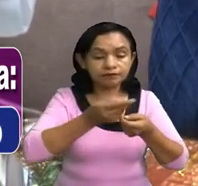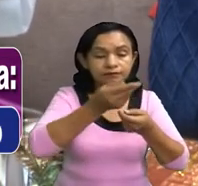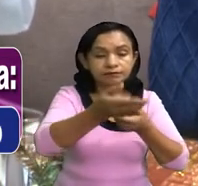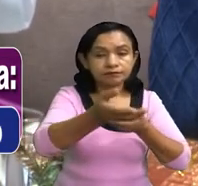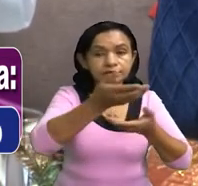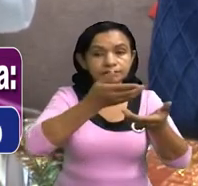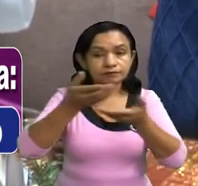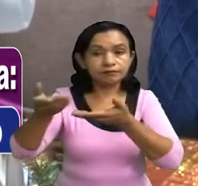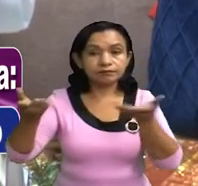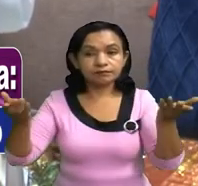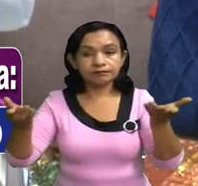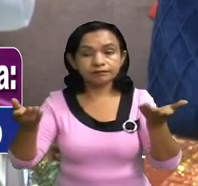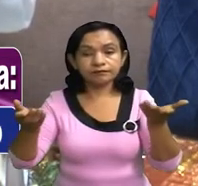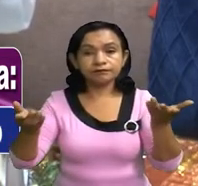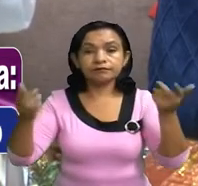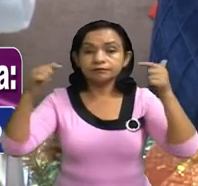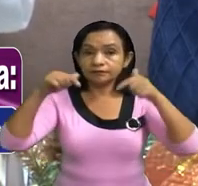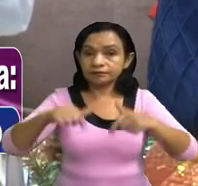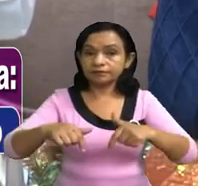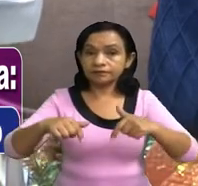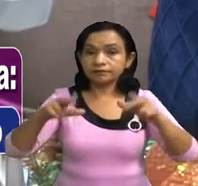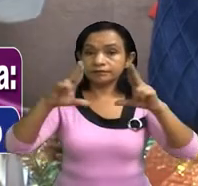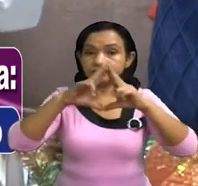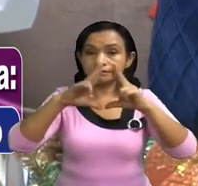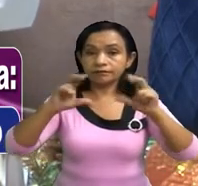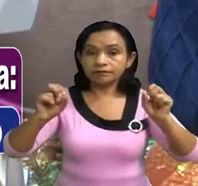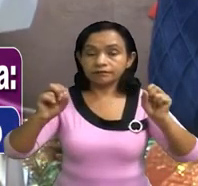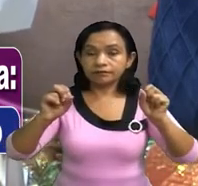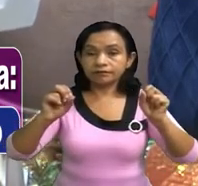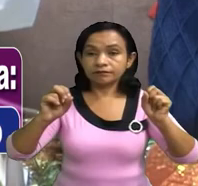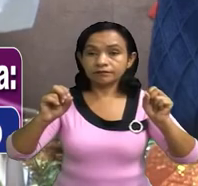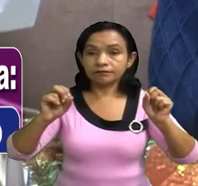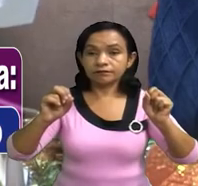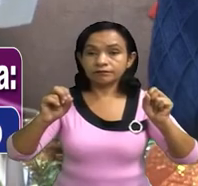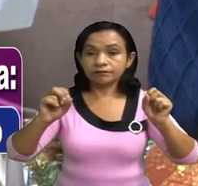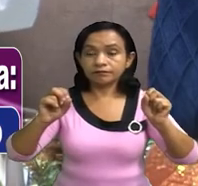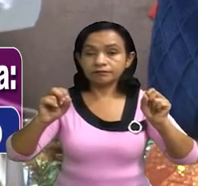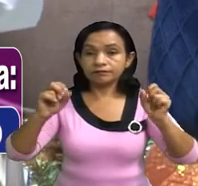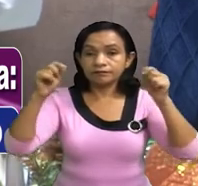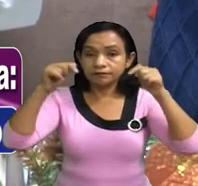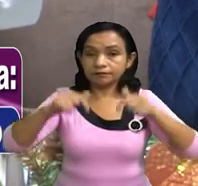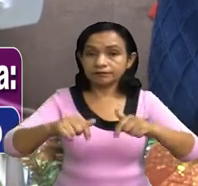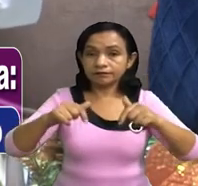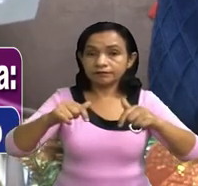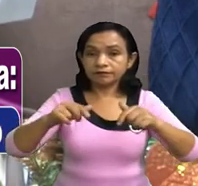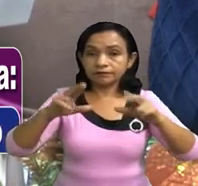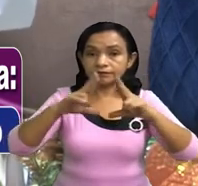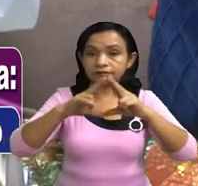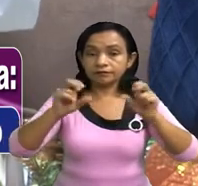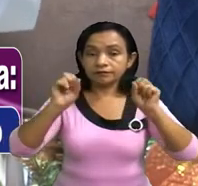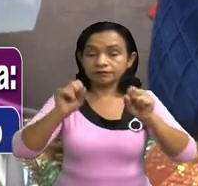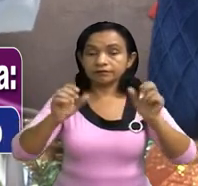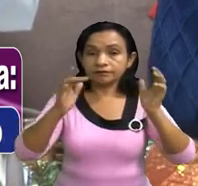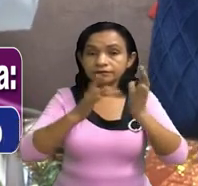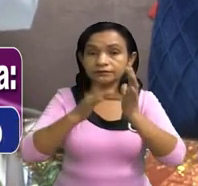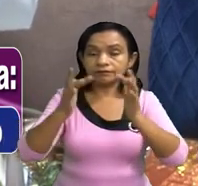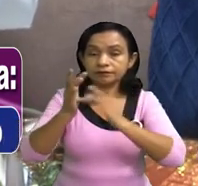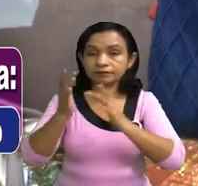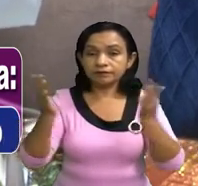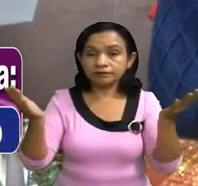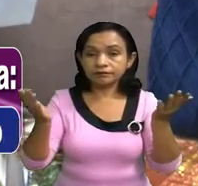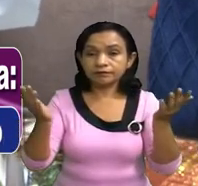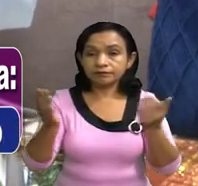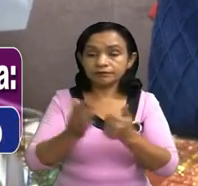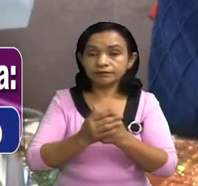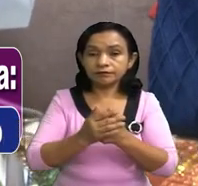época, vino y pan. Pero aquí en Nicaragua, dijo mi hermano Rafael, si aquí hubiera nacido Jesucristo,